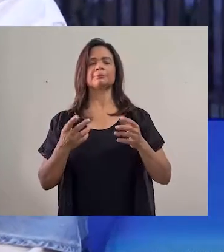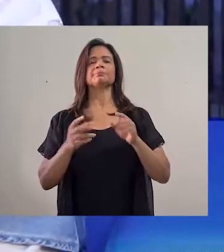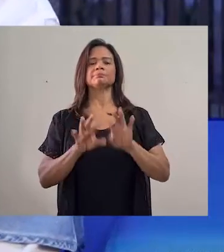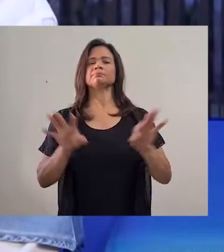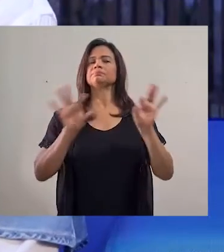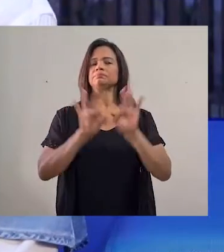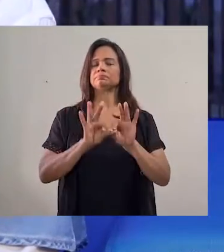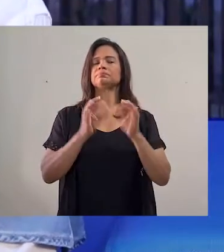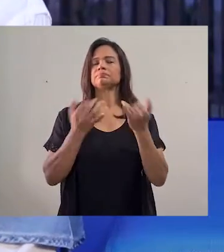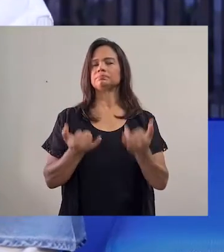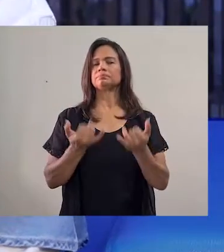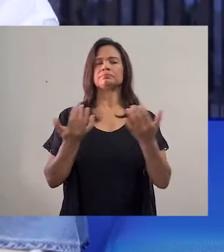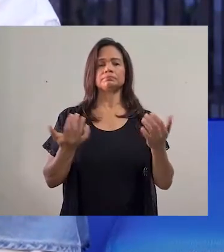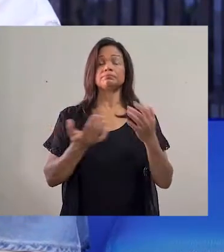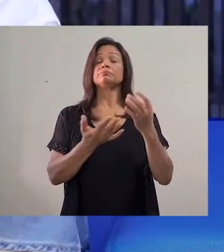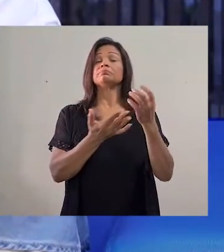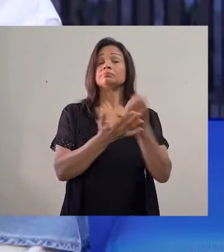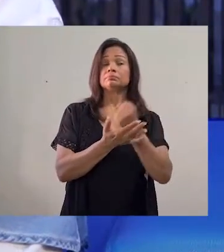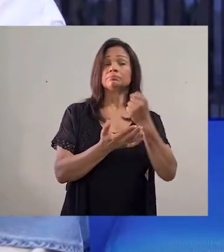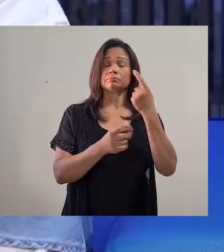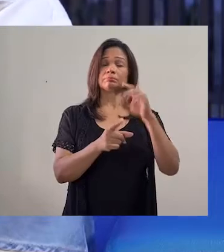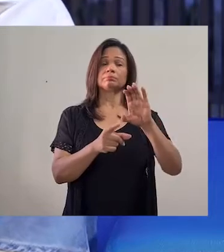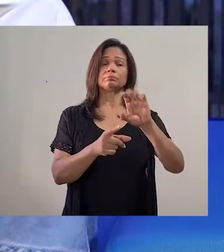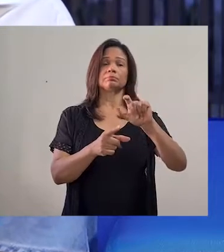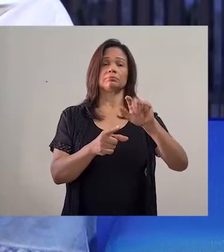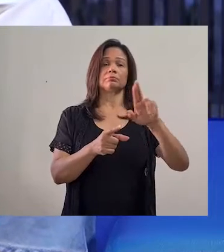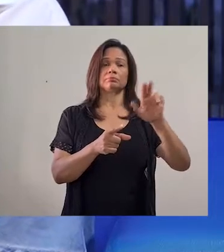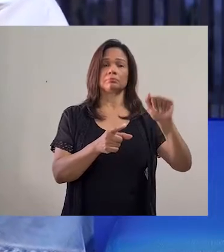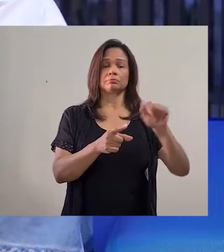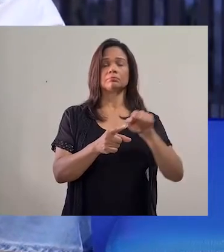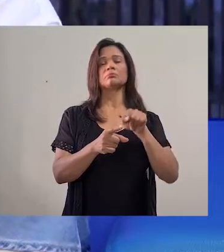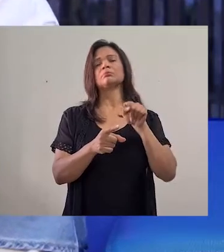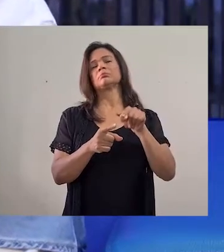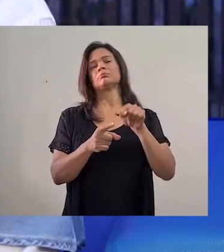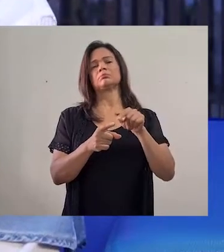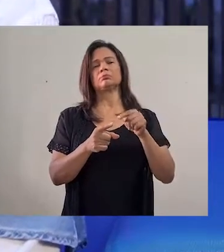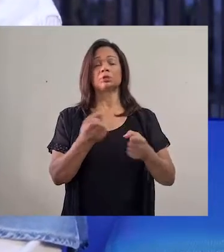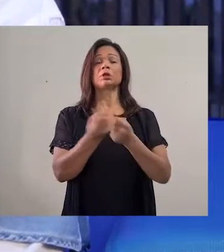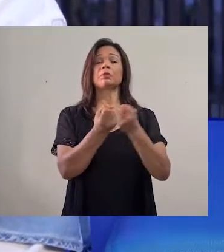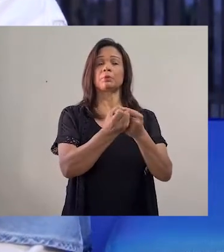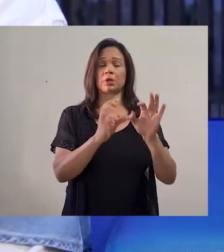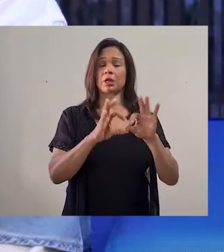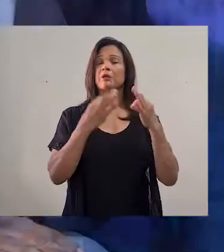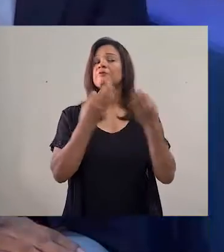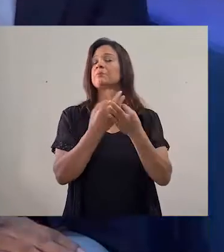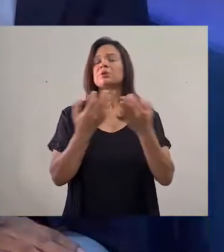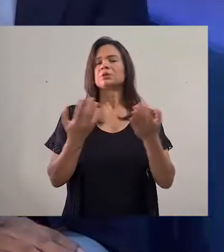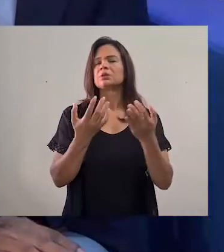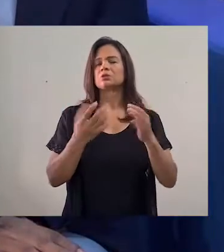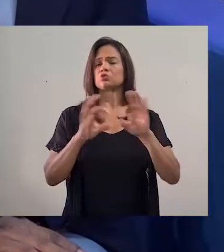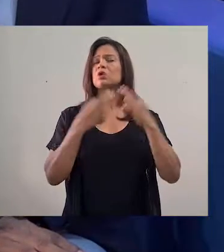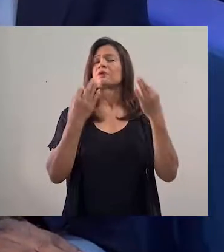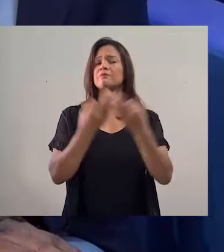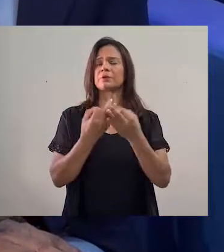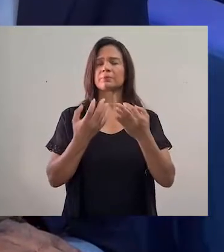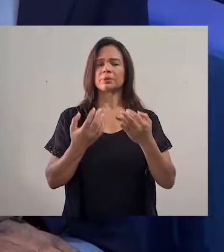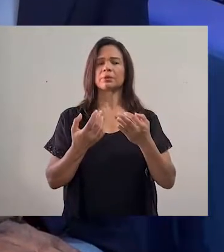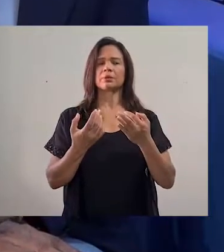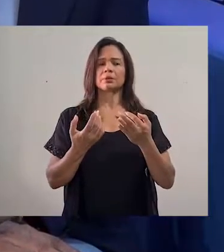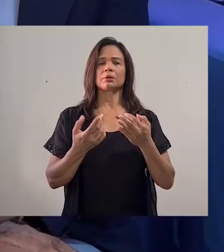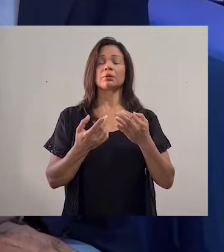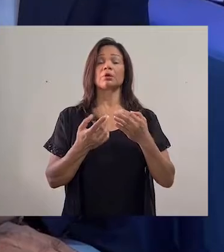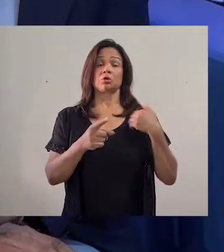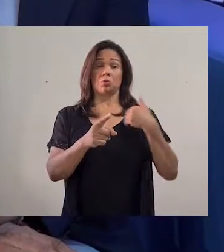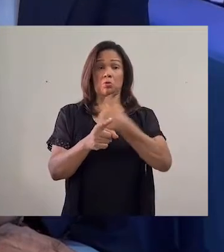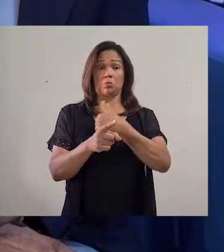quiero que se nos escapen en este momento, aprovechando que Clara los ha tocado, y es el apoyo a la familia. Una